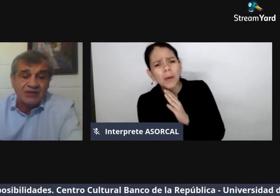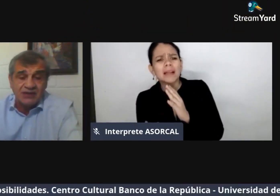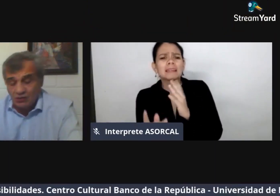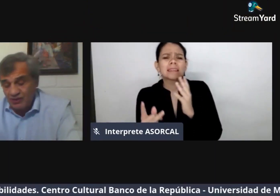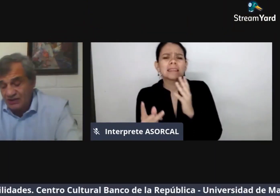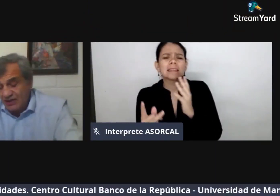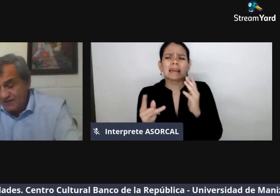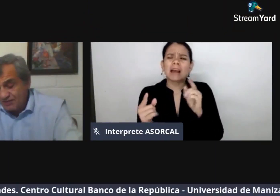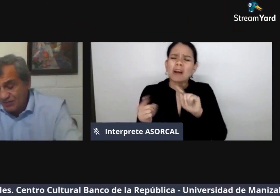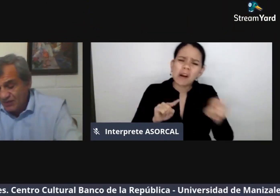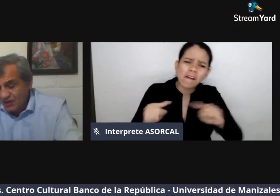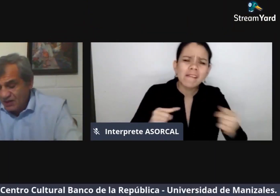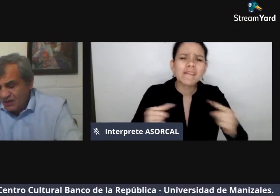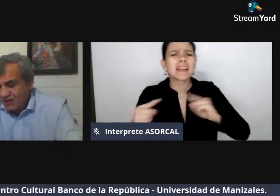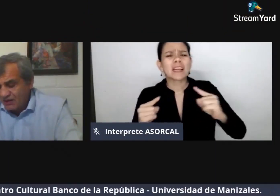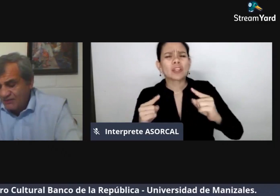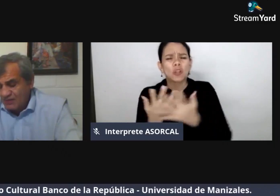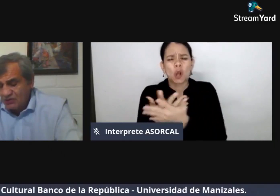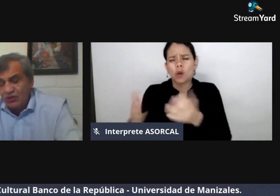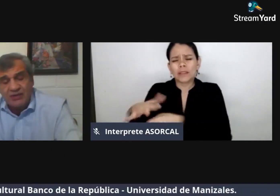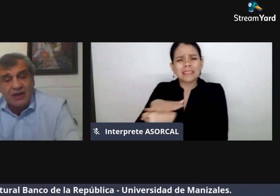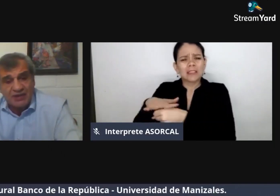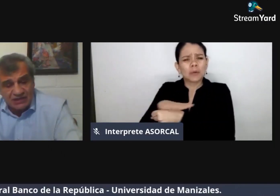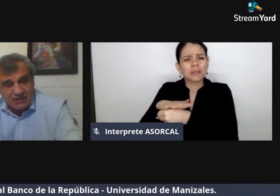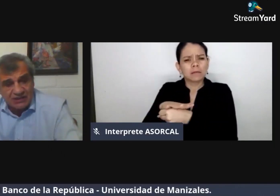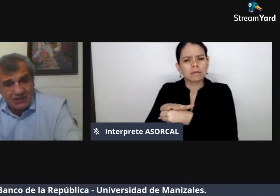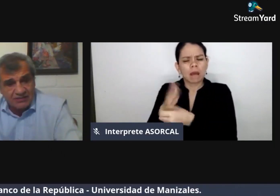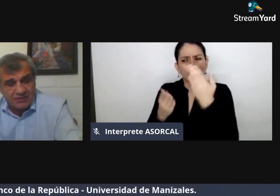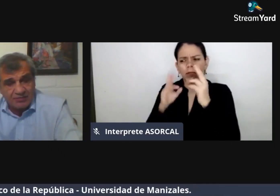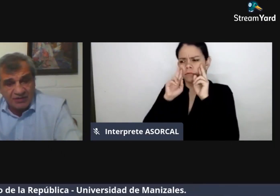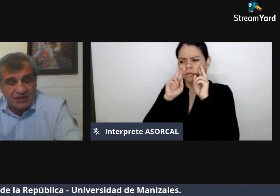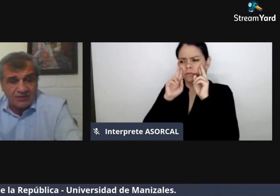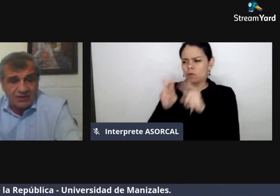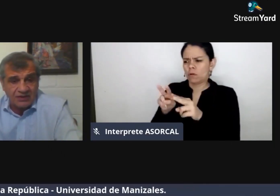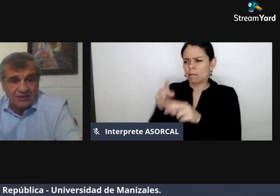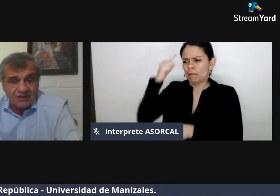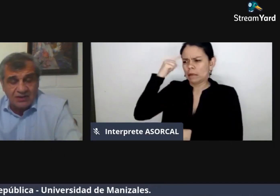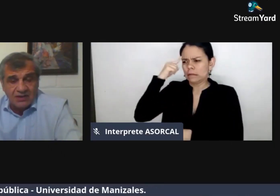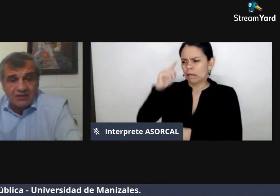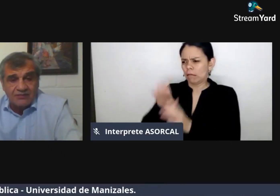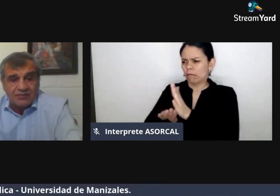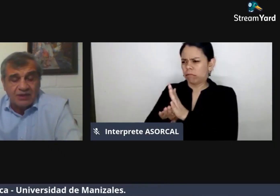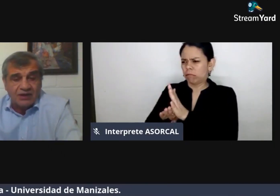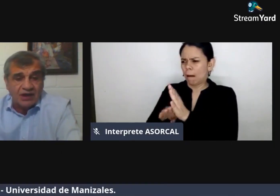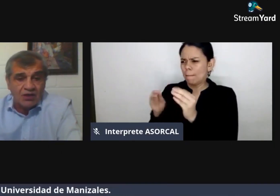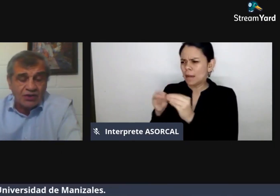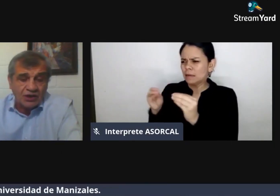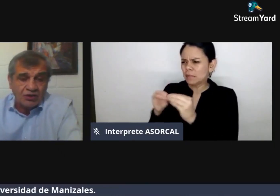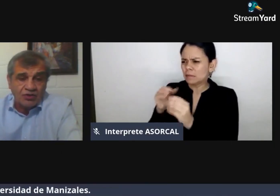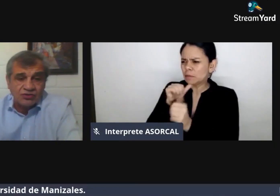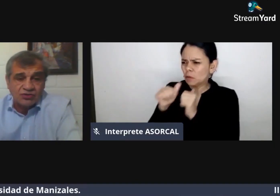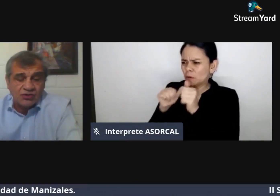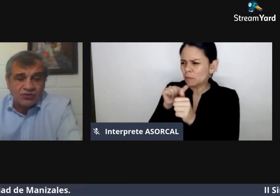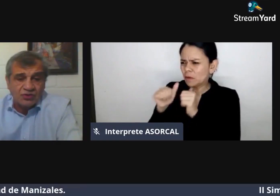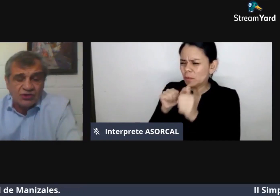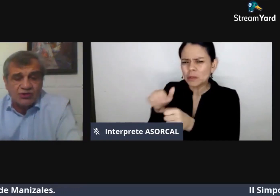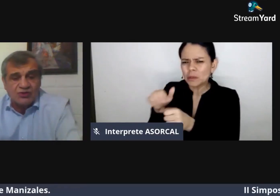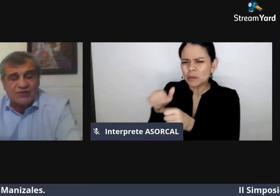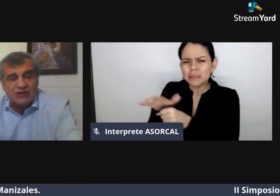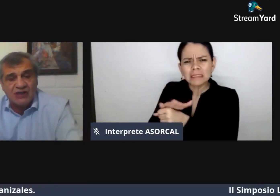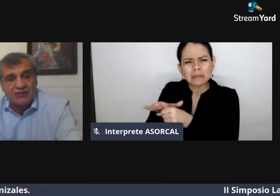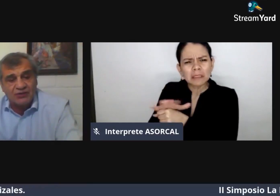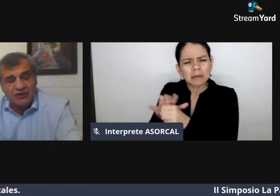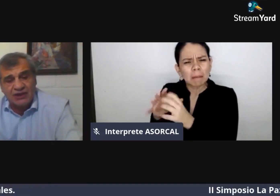veces parecen aumentar, todavía persisten, perviven. Creo que no son